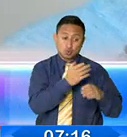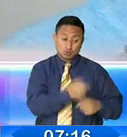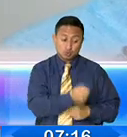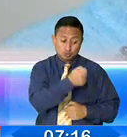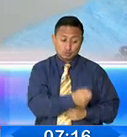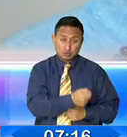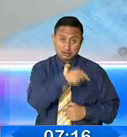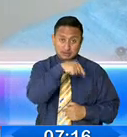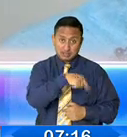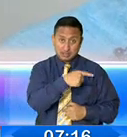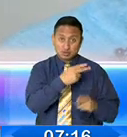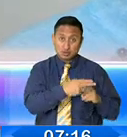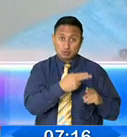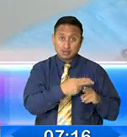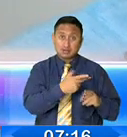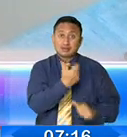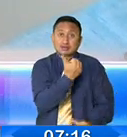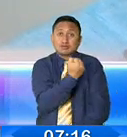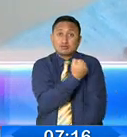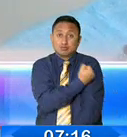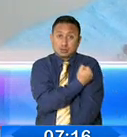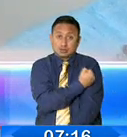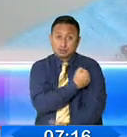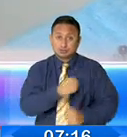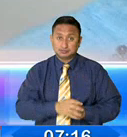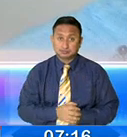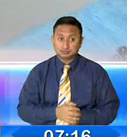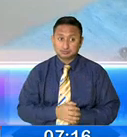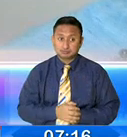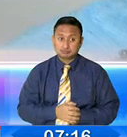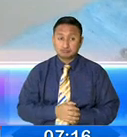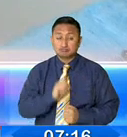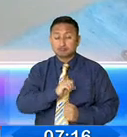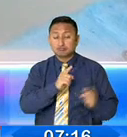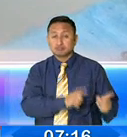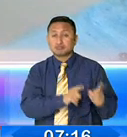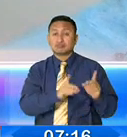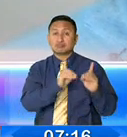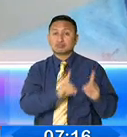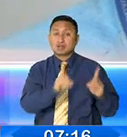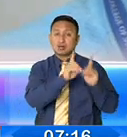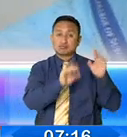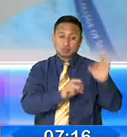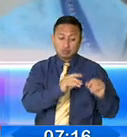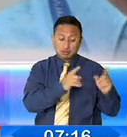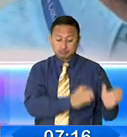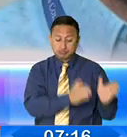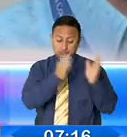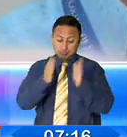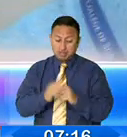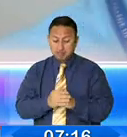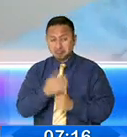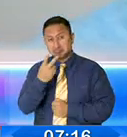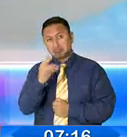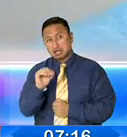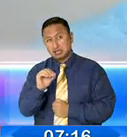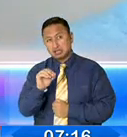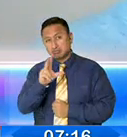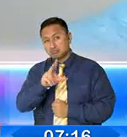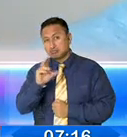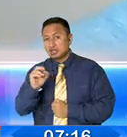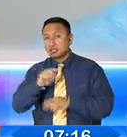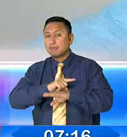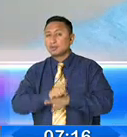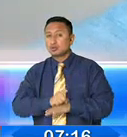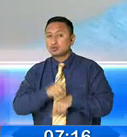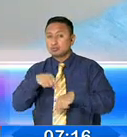como su nombre lo indica, pues la inoculación y cierta digitación de datos, y la posvacunación, que demora 20 a 30 minutos, es para observar si no